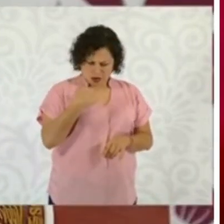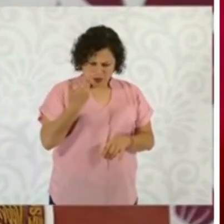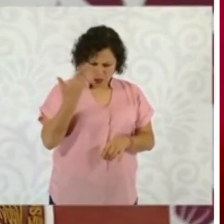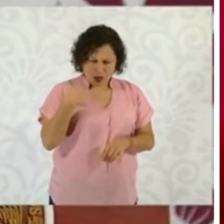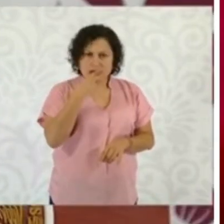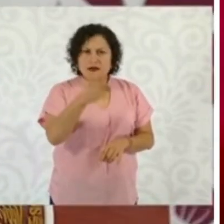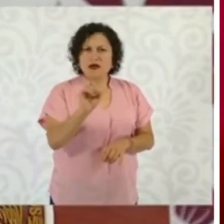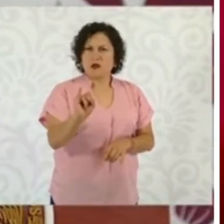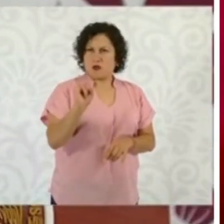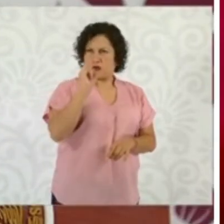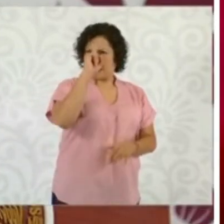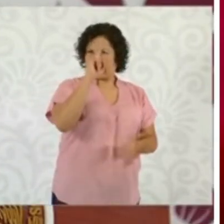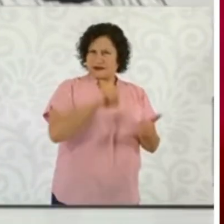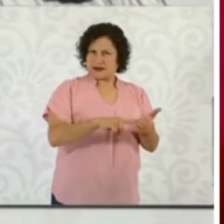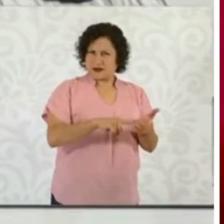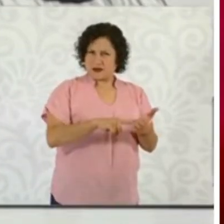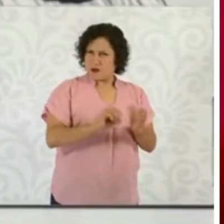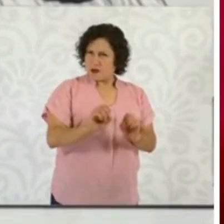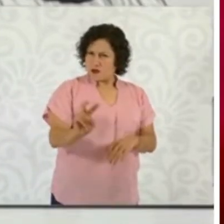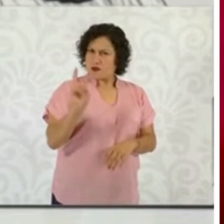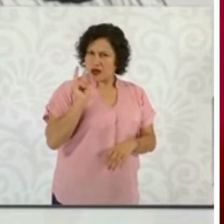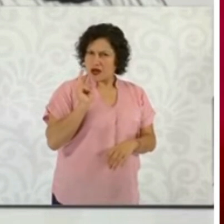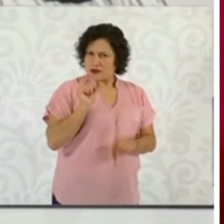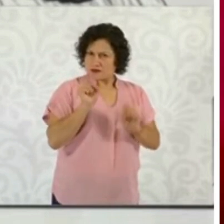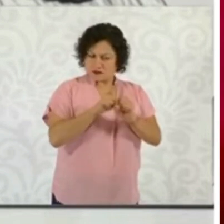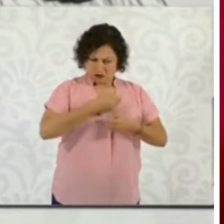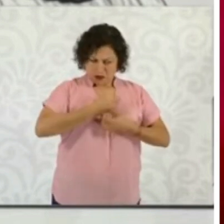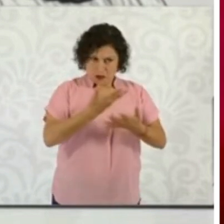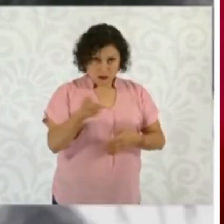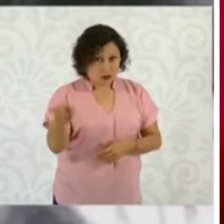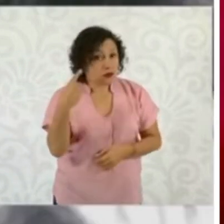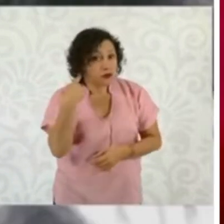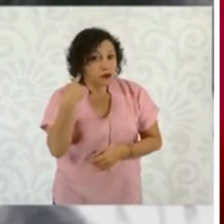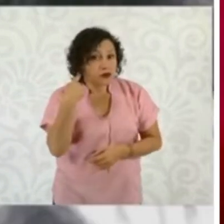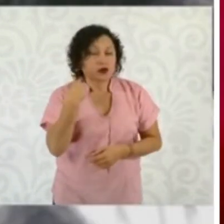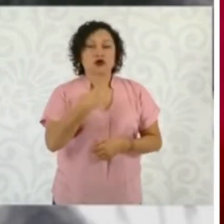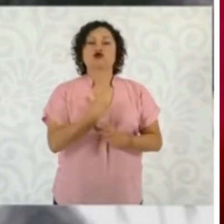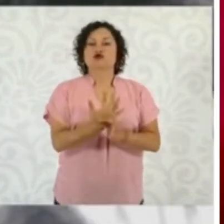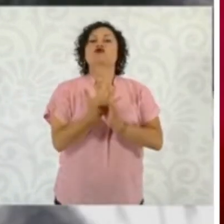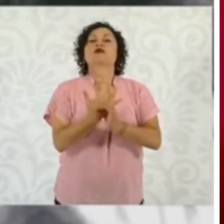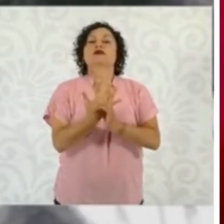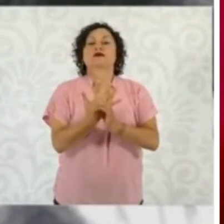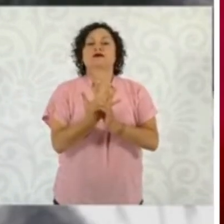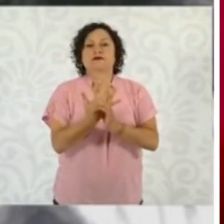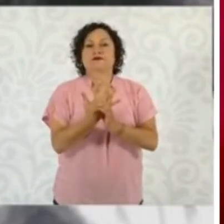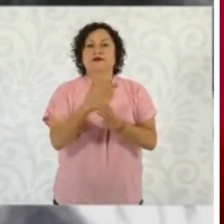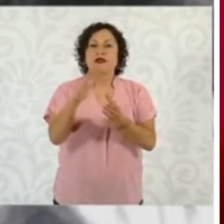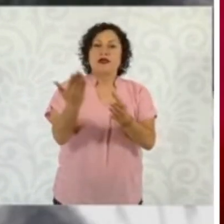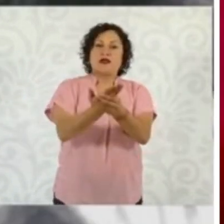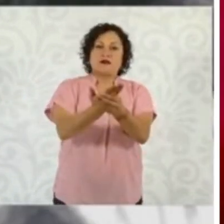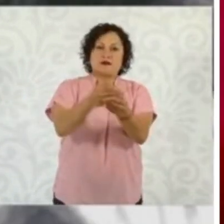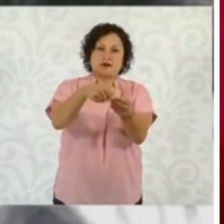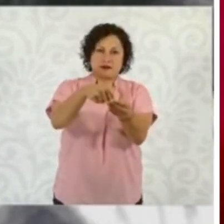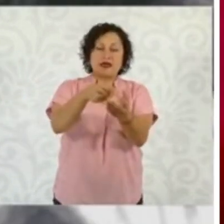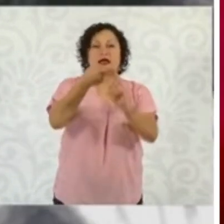había? Jueves, yo creo, ¿no? O viernes también comenté. Lo que dije fue, esta carpeta la abrió un